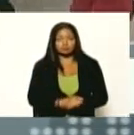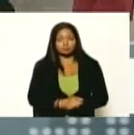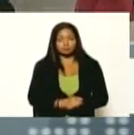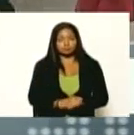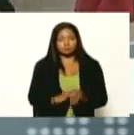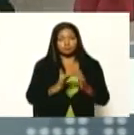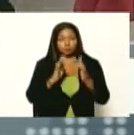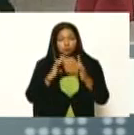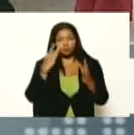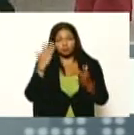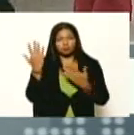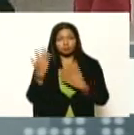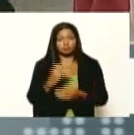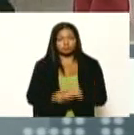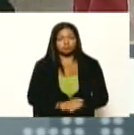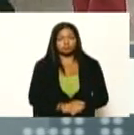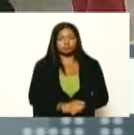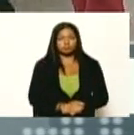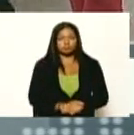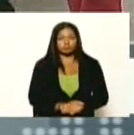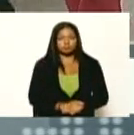Adelante.